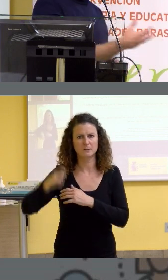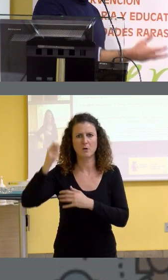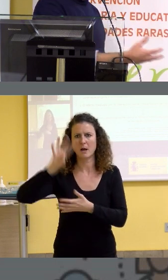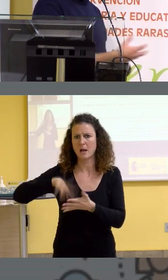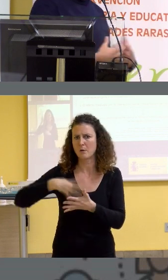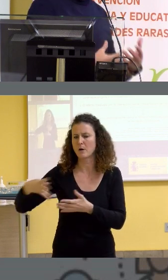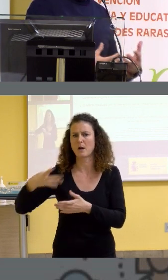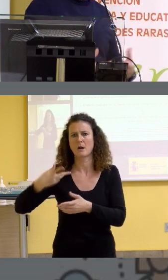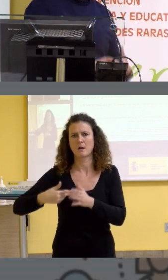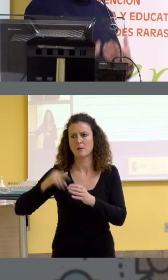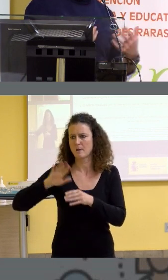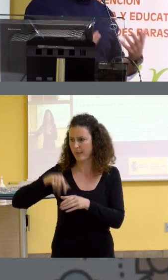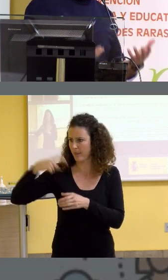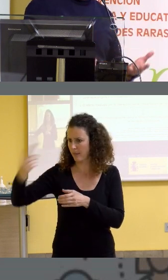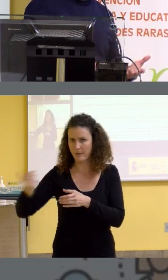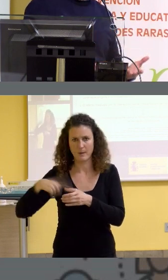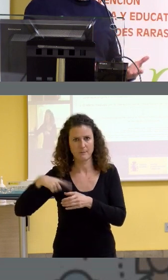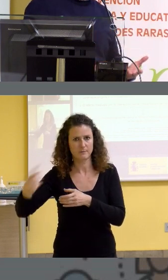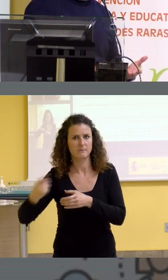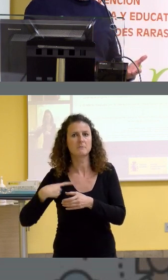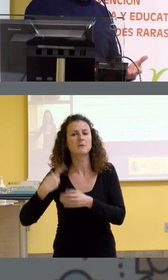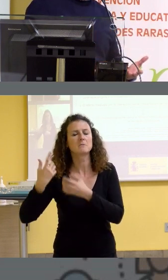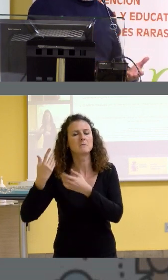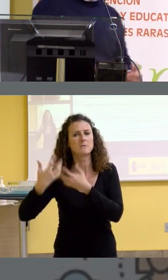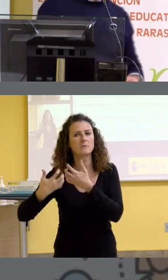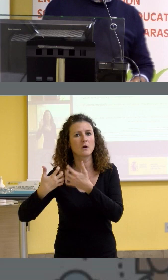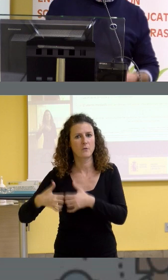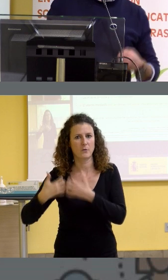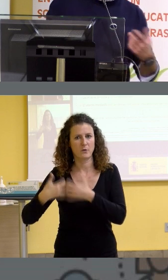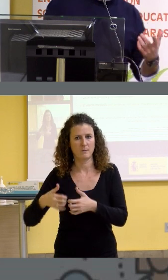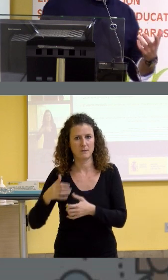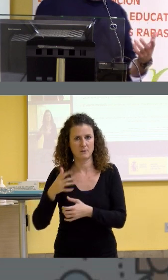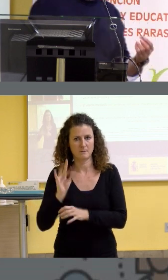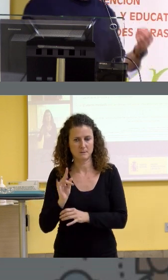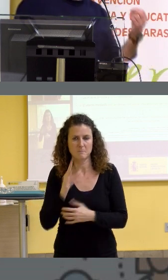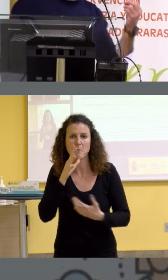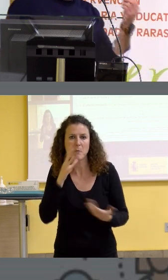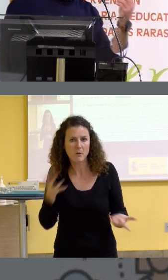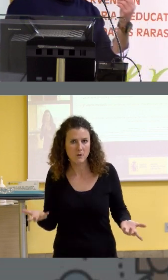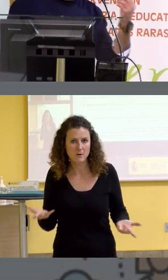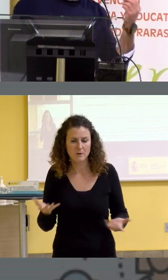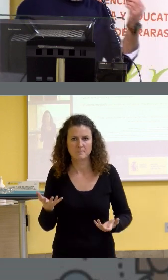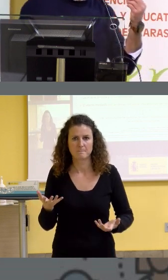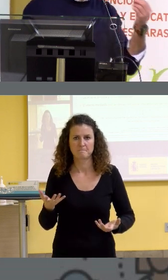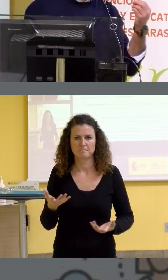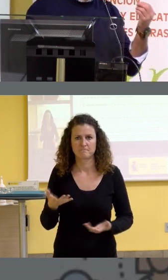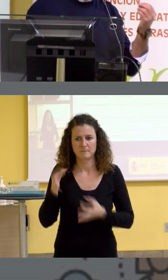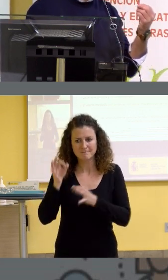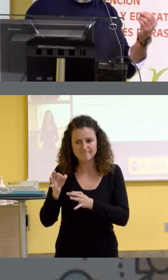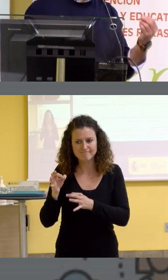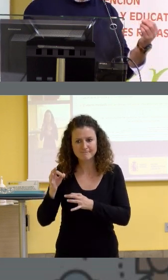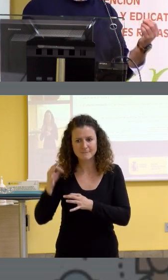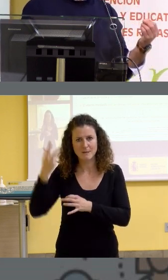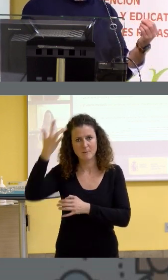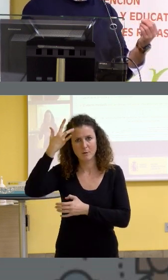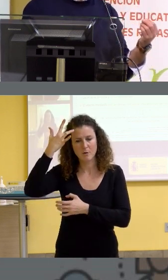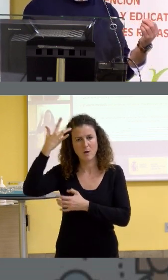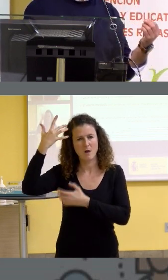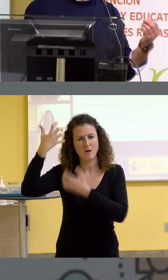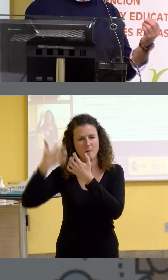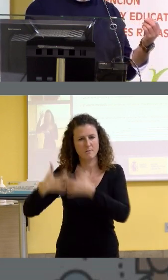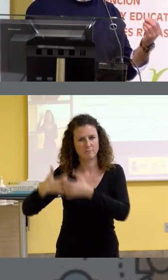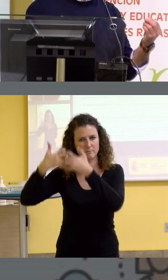participando, interactuando con otras personas, va a funcionar. ¿Vale? ¿Y por qué va a funcionar? Porque así se construye un cerebro.